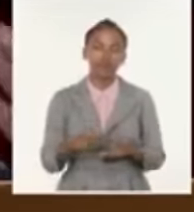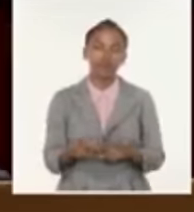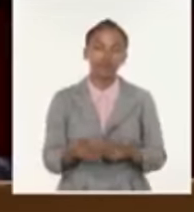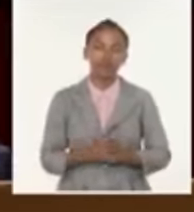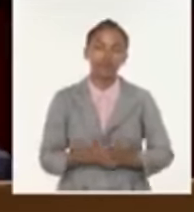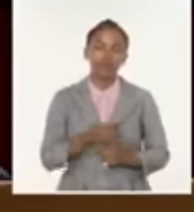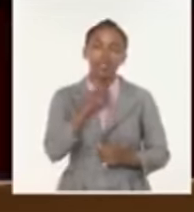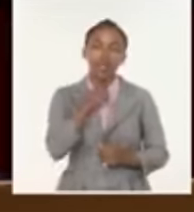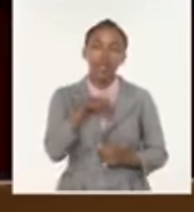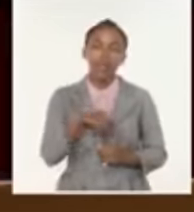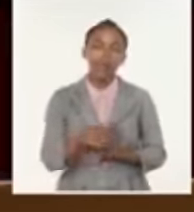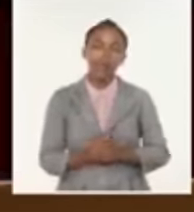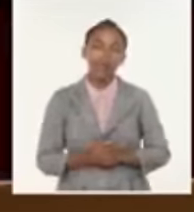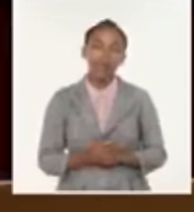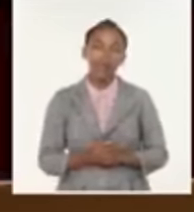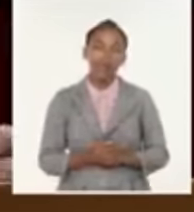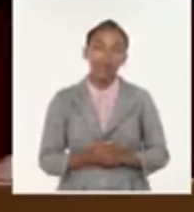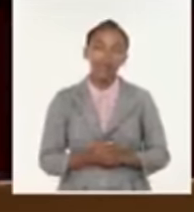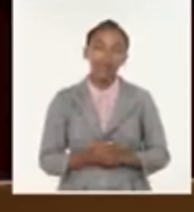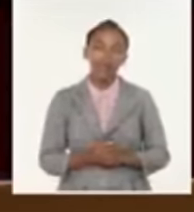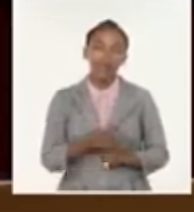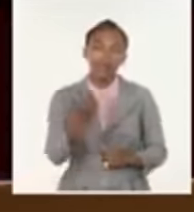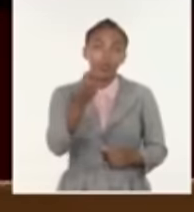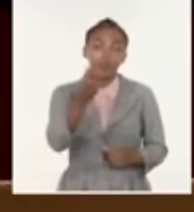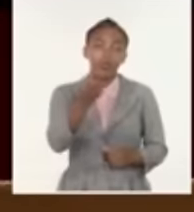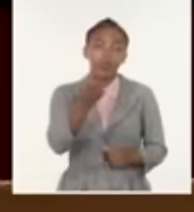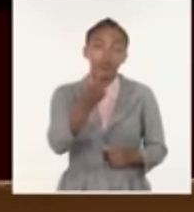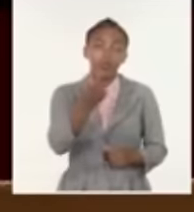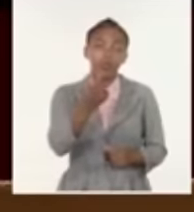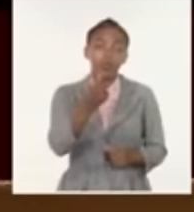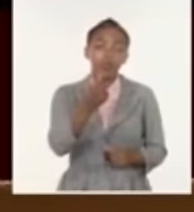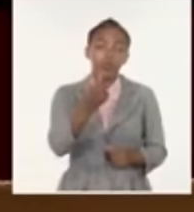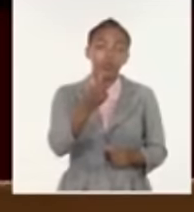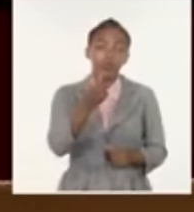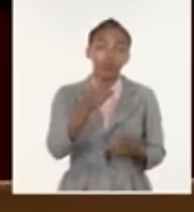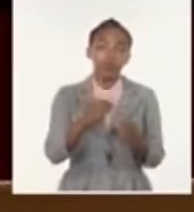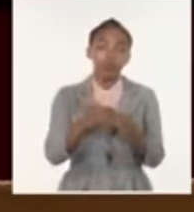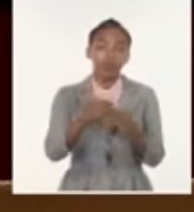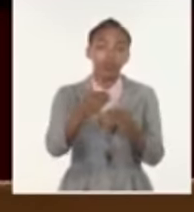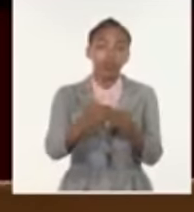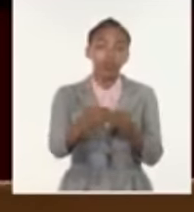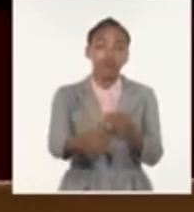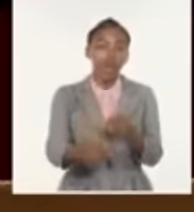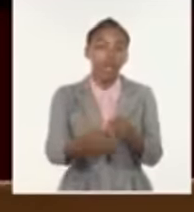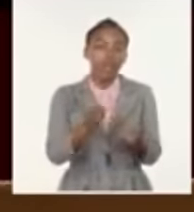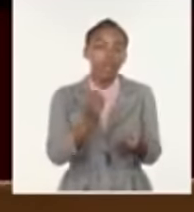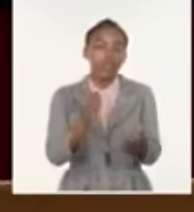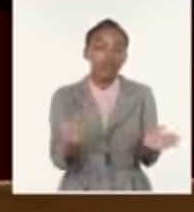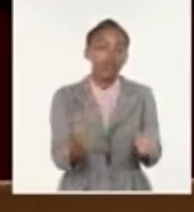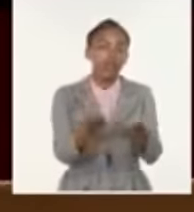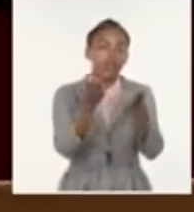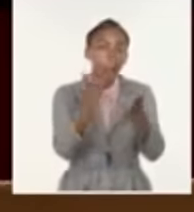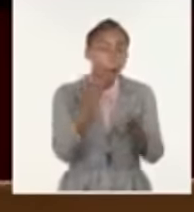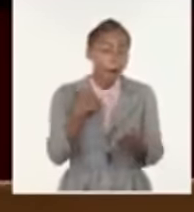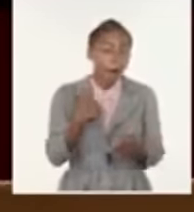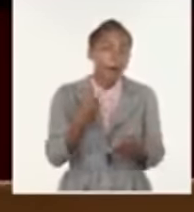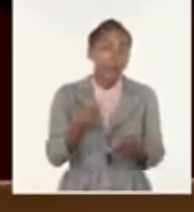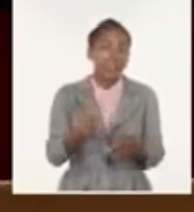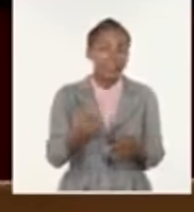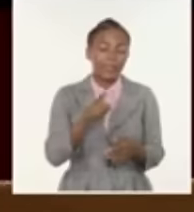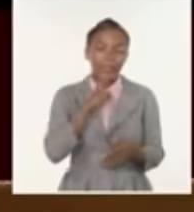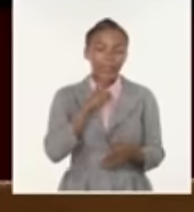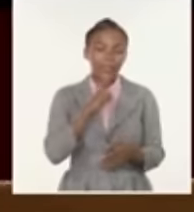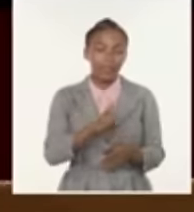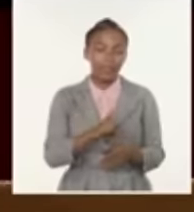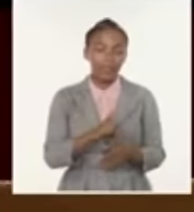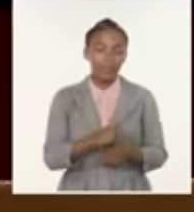cómo incrementamos más ingresos externos, que es uno de los problemas principales. Muy duro esto, muy duro en estas circunstancias, se lo confieso.